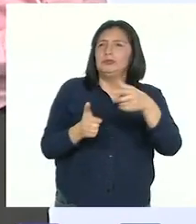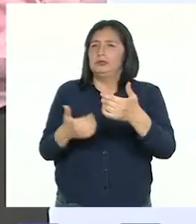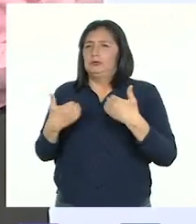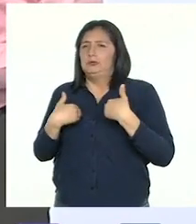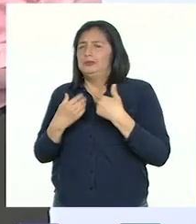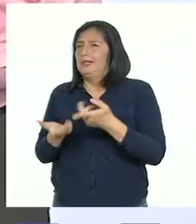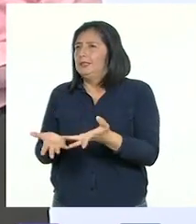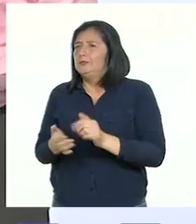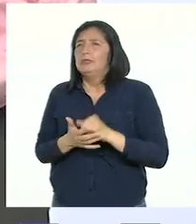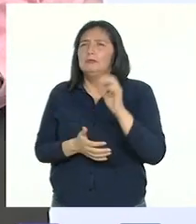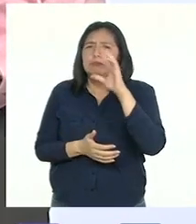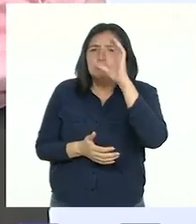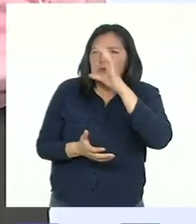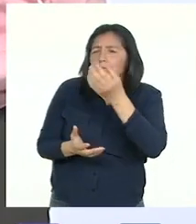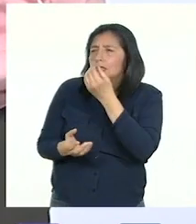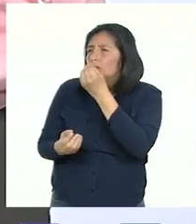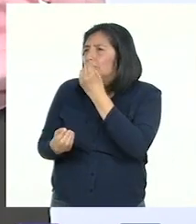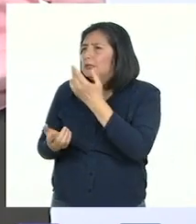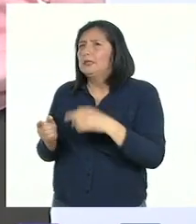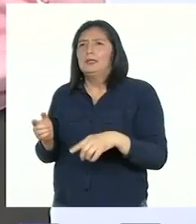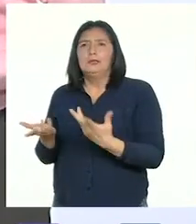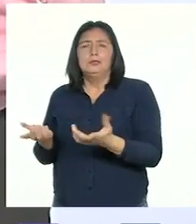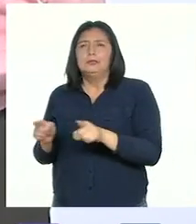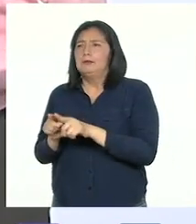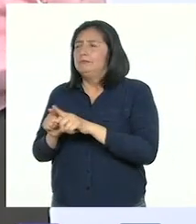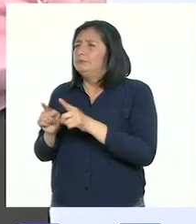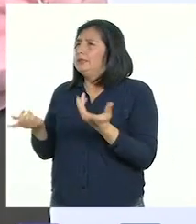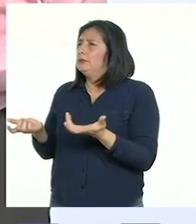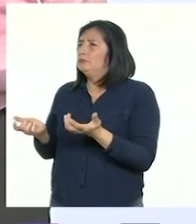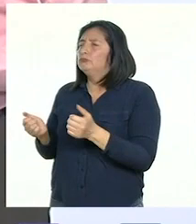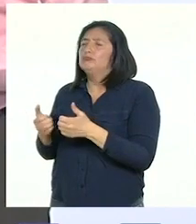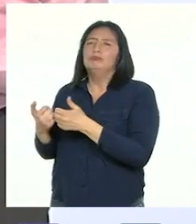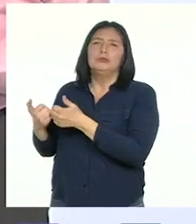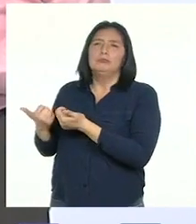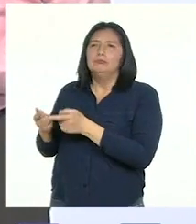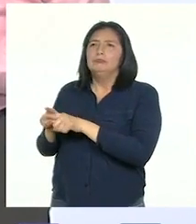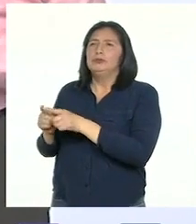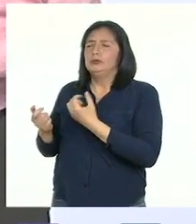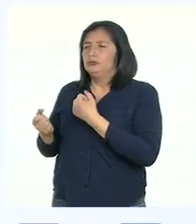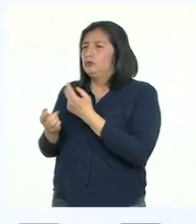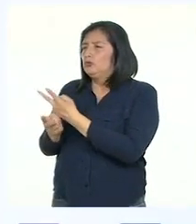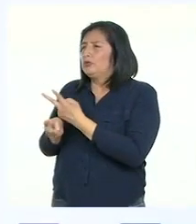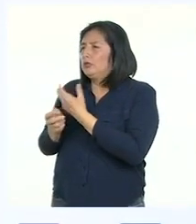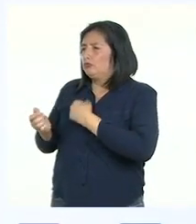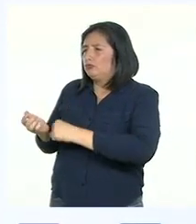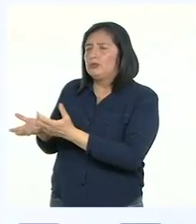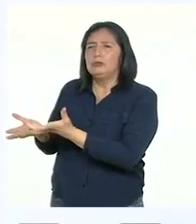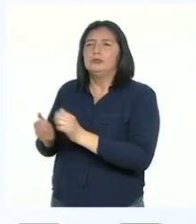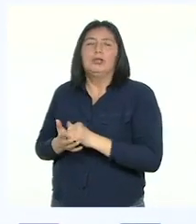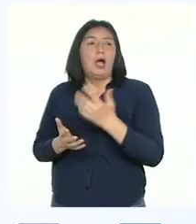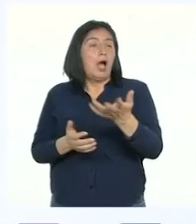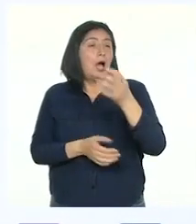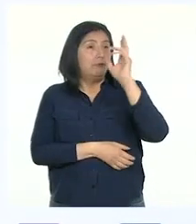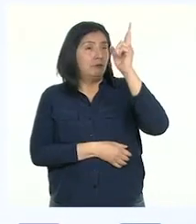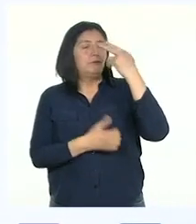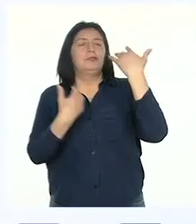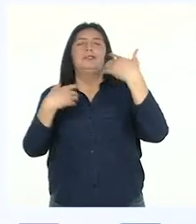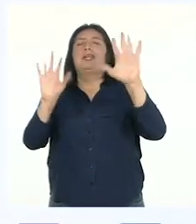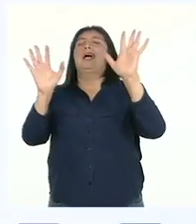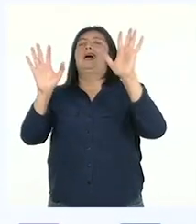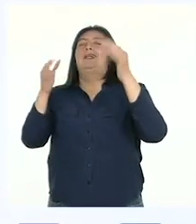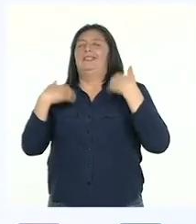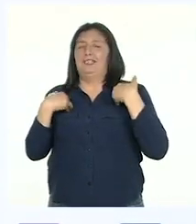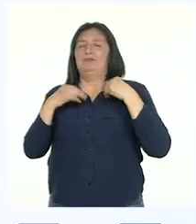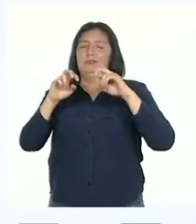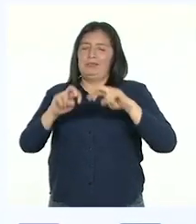animales definen la búsqueda de alimento, el apareamiento y el cuidado de las crías. Profesor, ahora sí tenemos